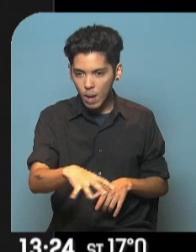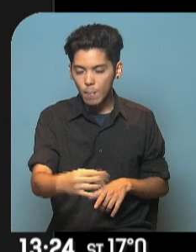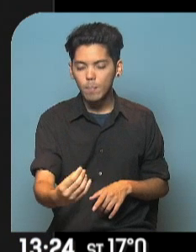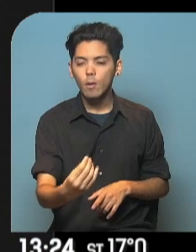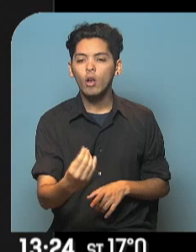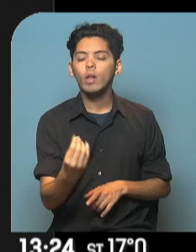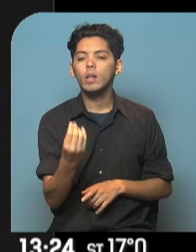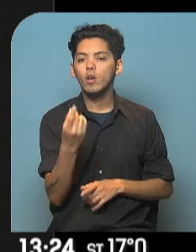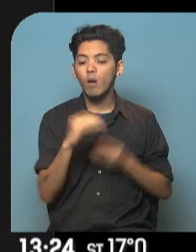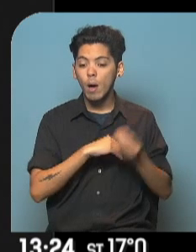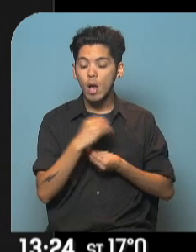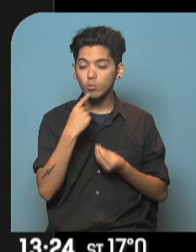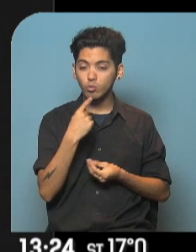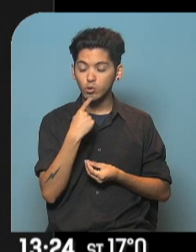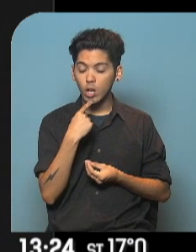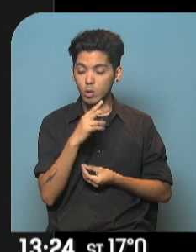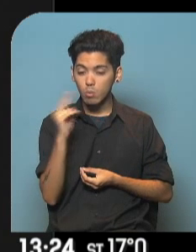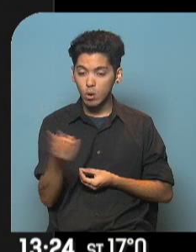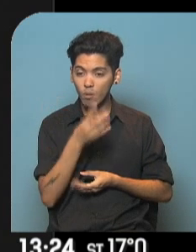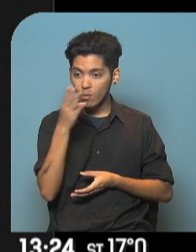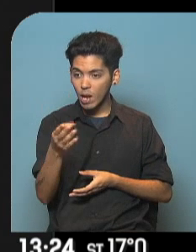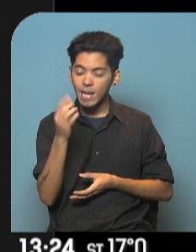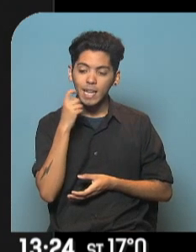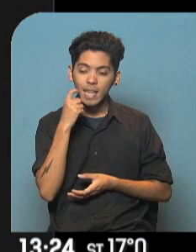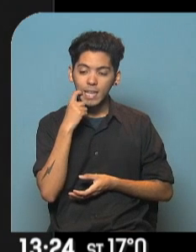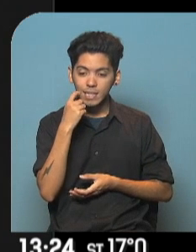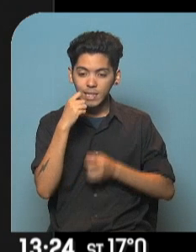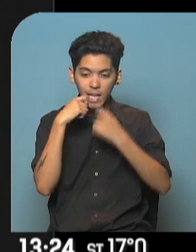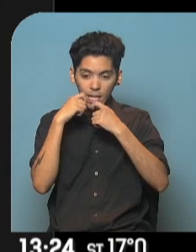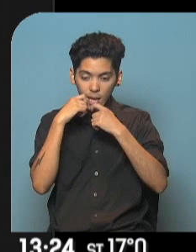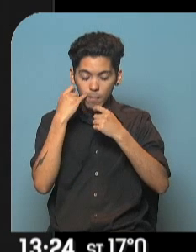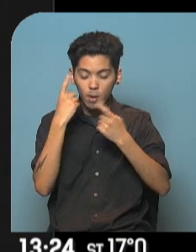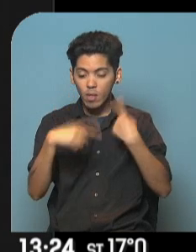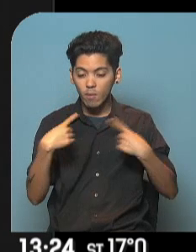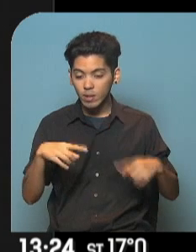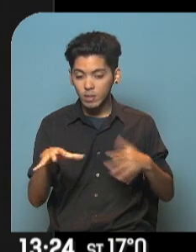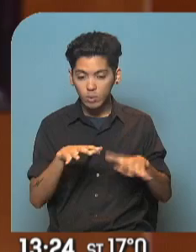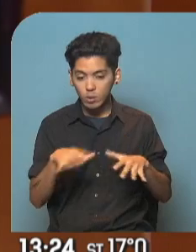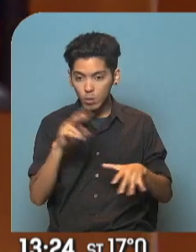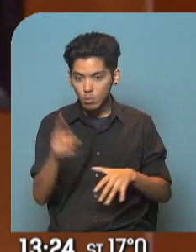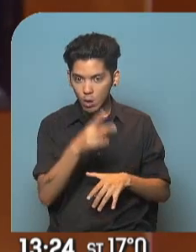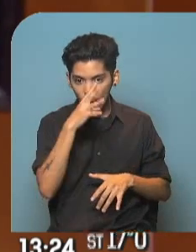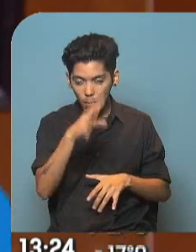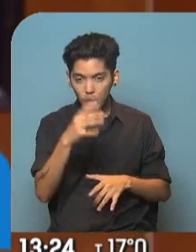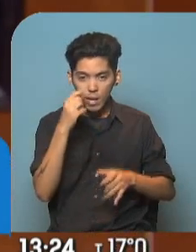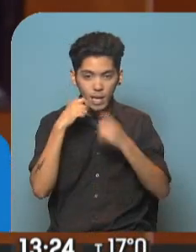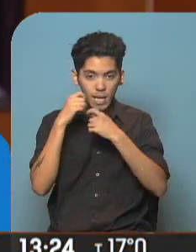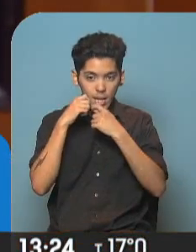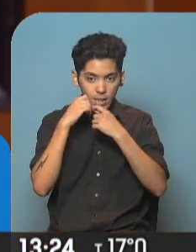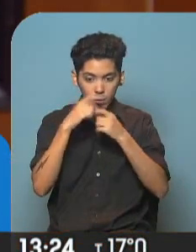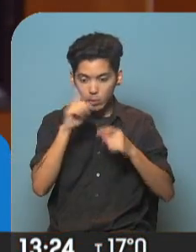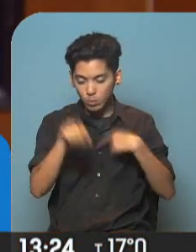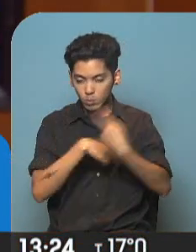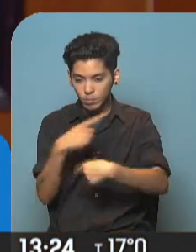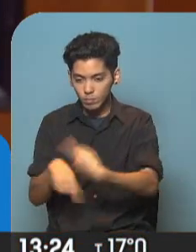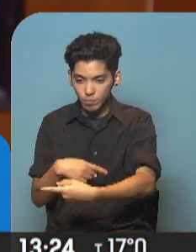los familiares de un muchacho que murió, que fue al dentista y de repente por distintas circunstancias falleció, después de ir al dentista se desencadenaron